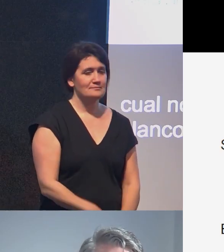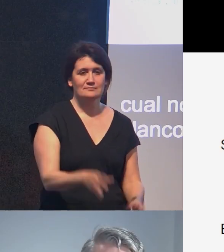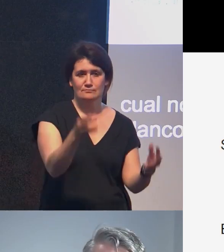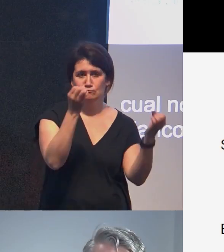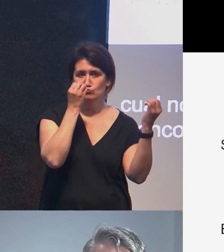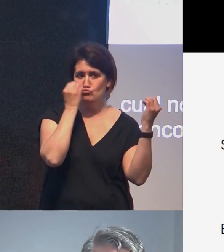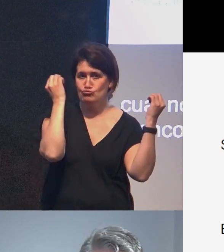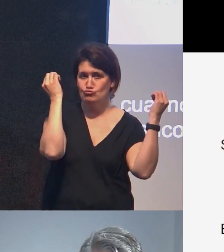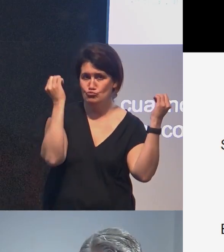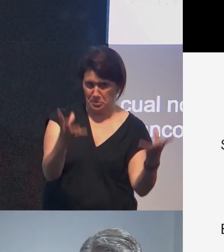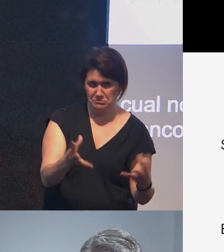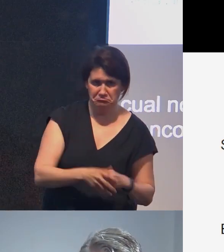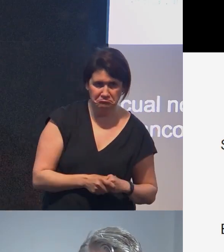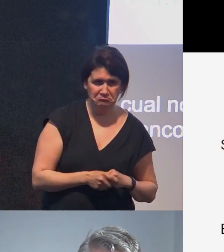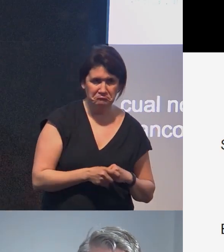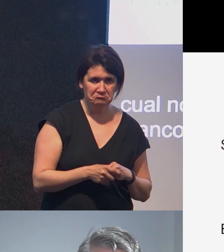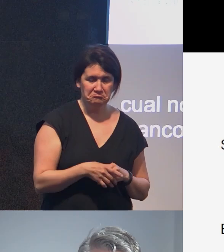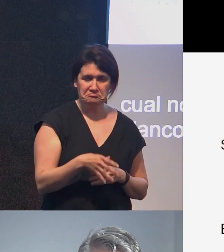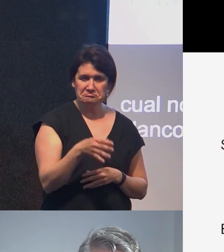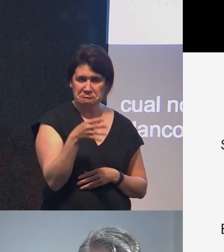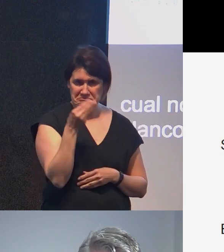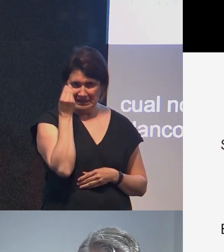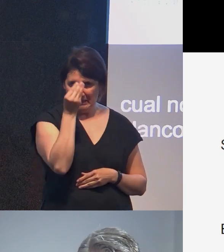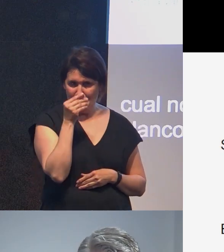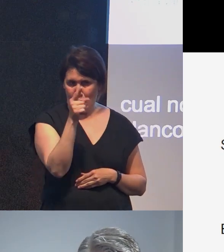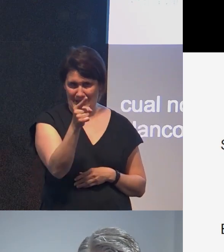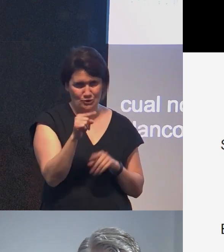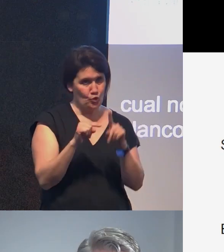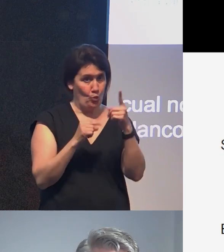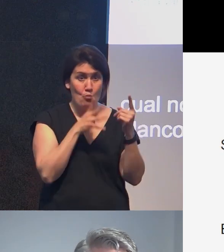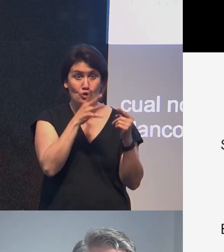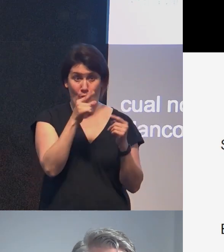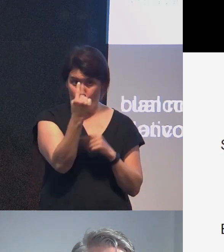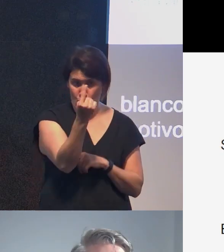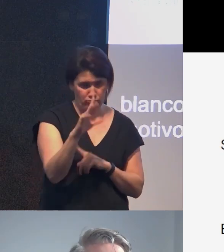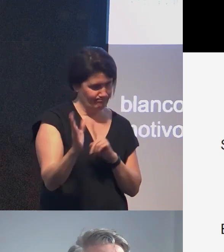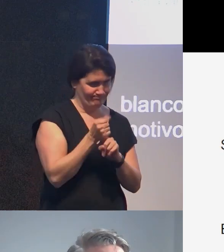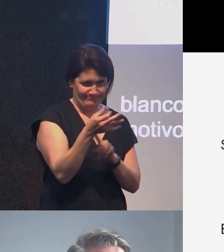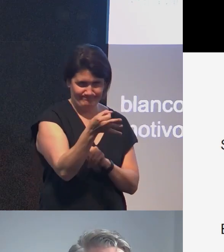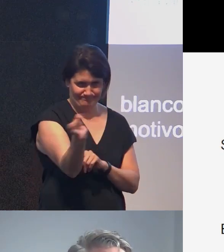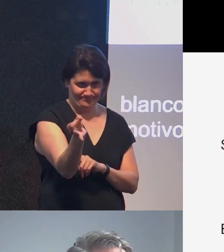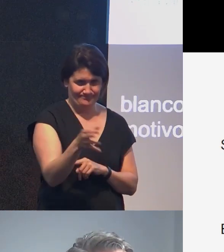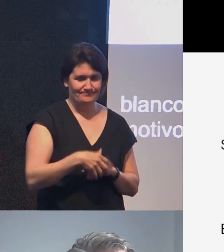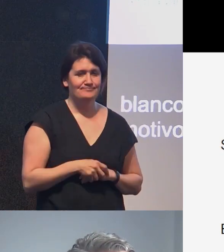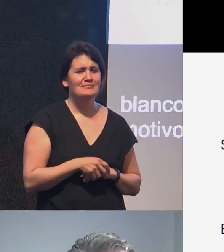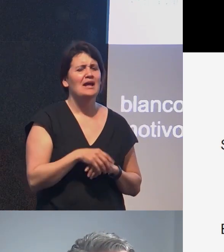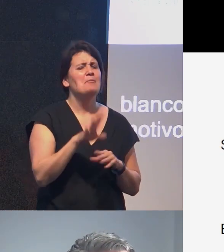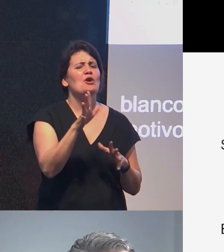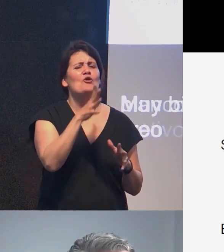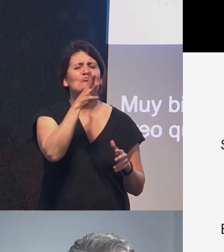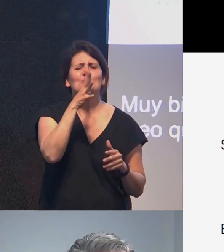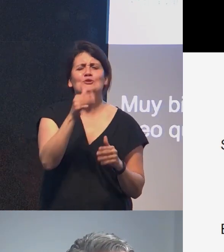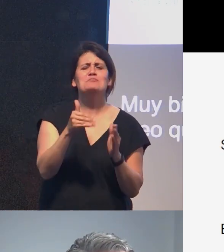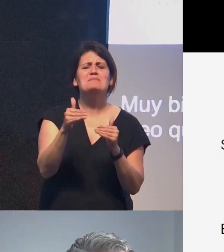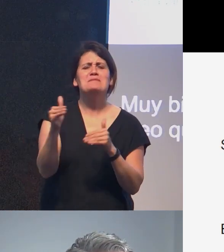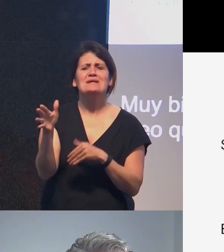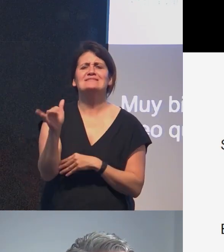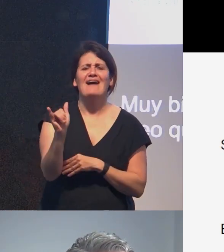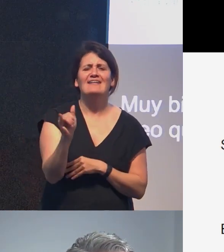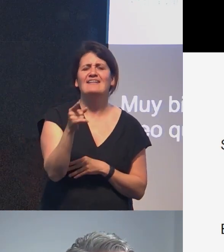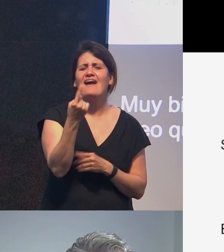Muy bien. Yo creo que has dado con uno de los motivos. Creo que hay más. ¿Alguien se